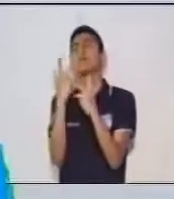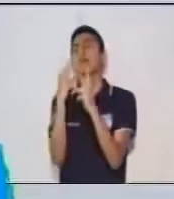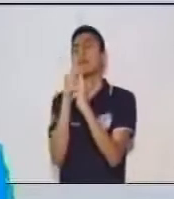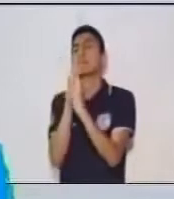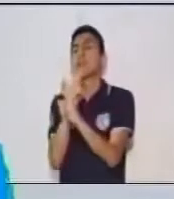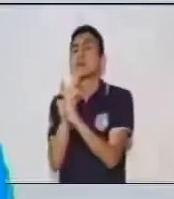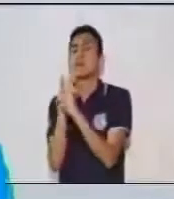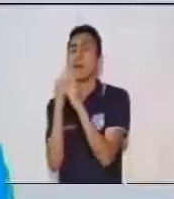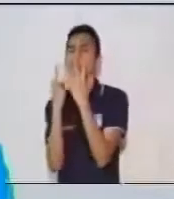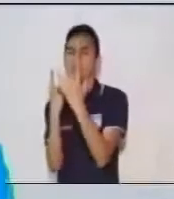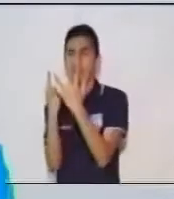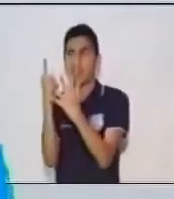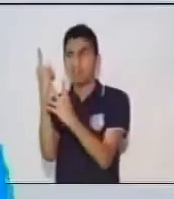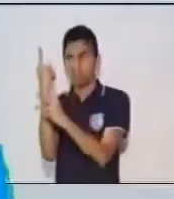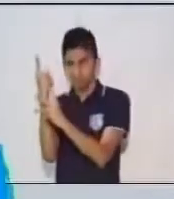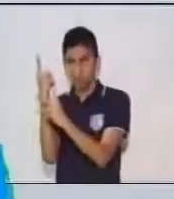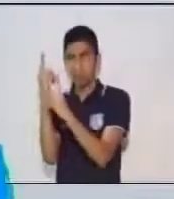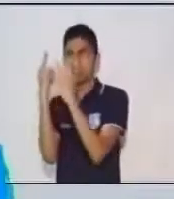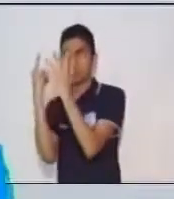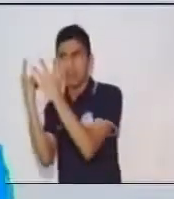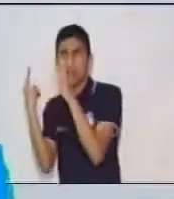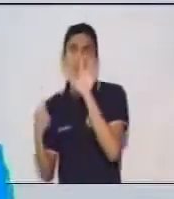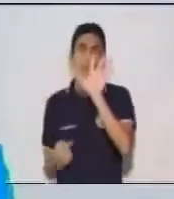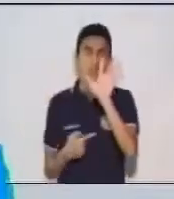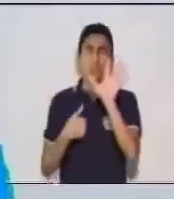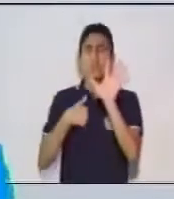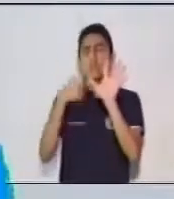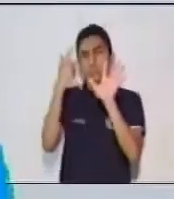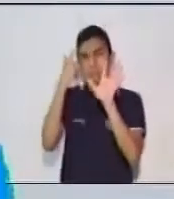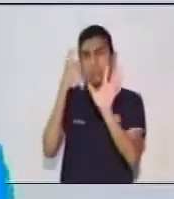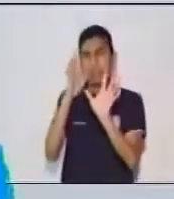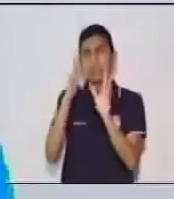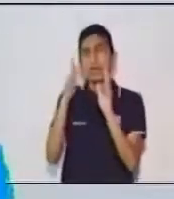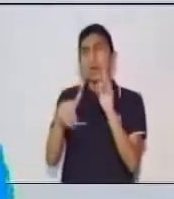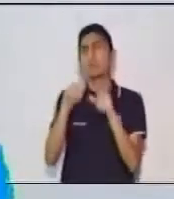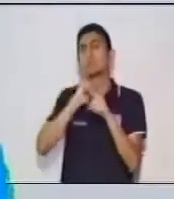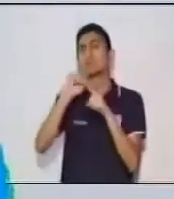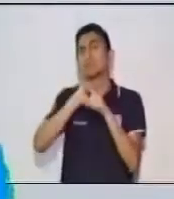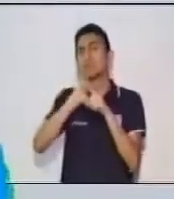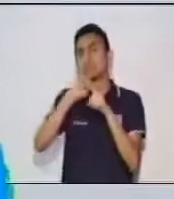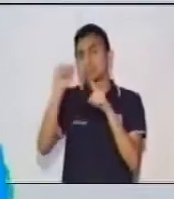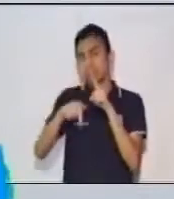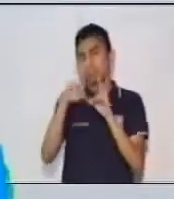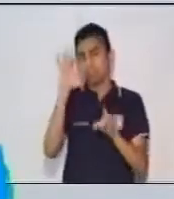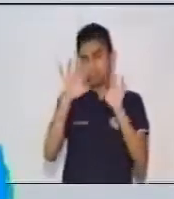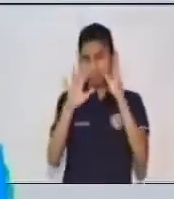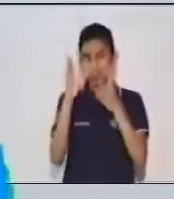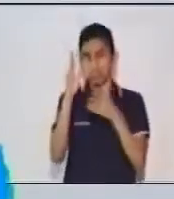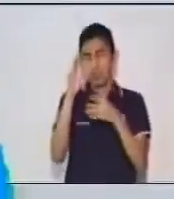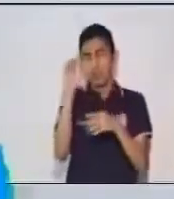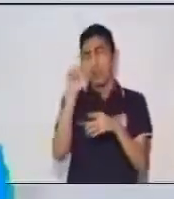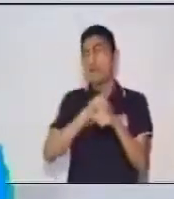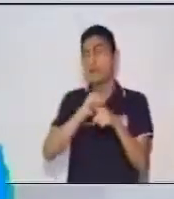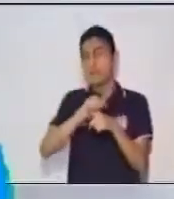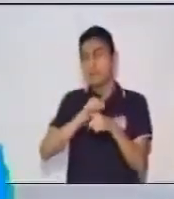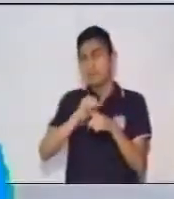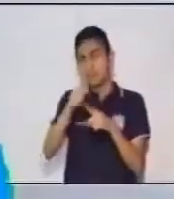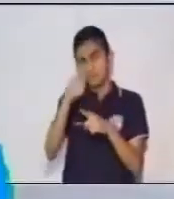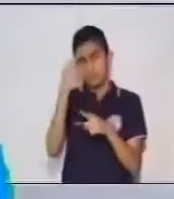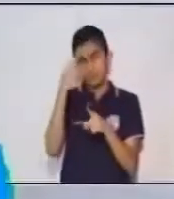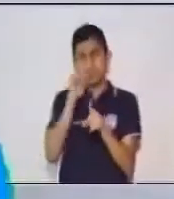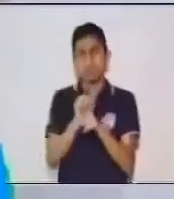este valor 6. Entonces, hagamos algunos ejercicios para que veamos cómo se